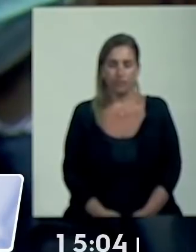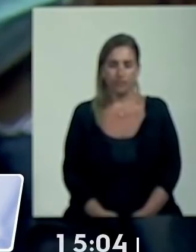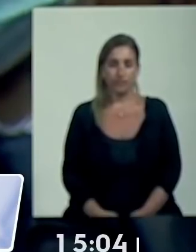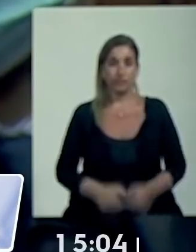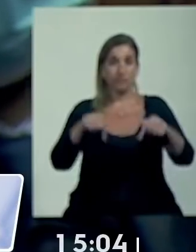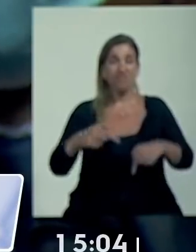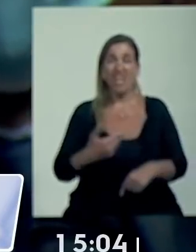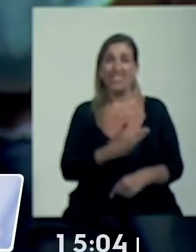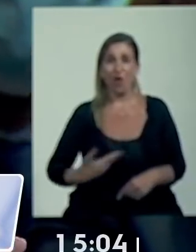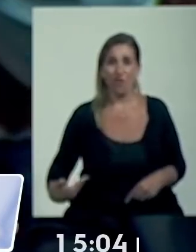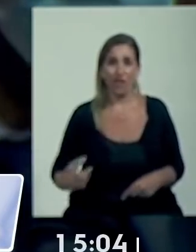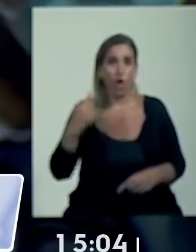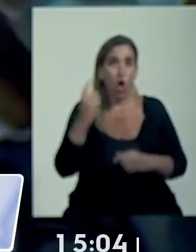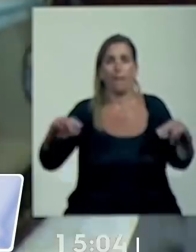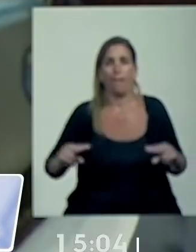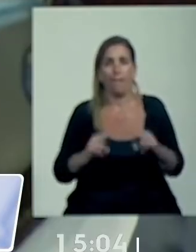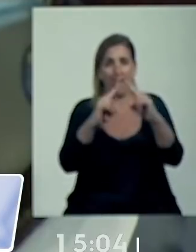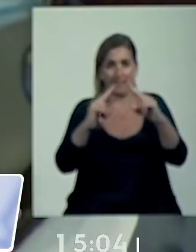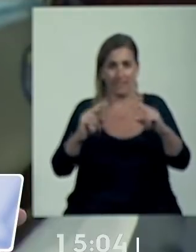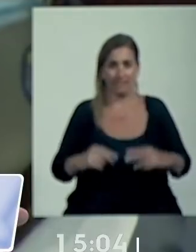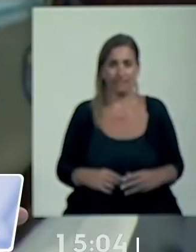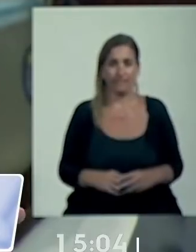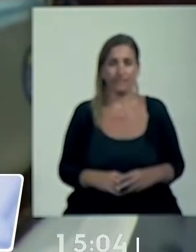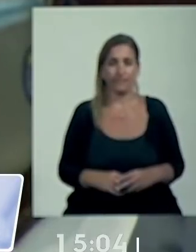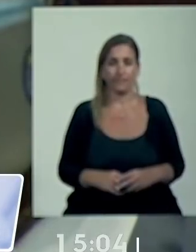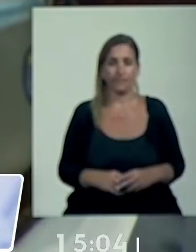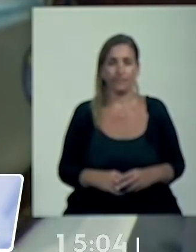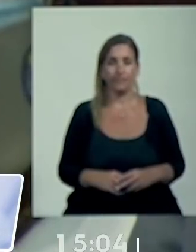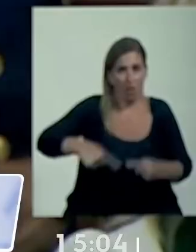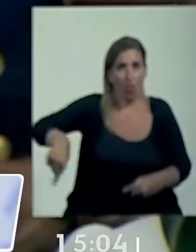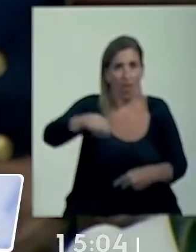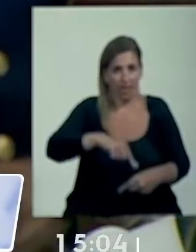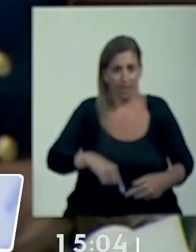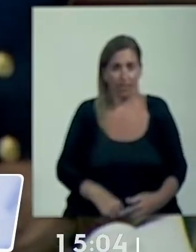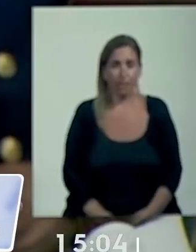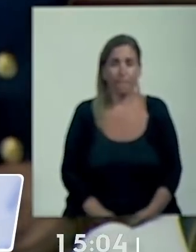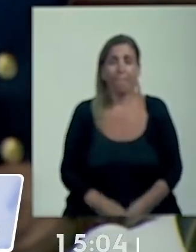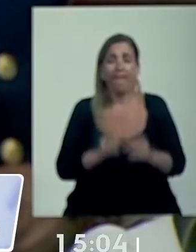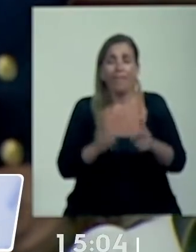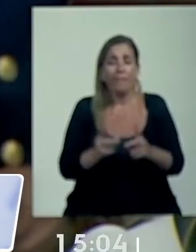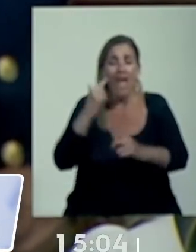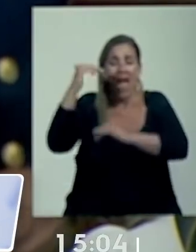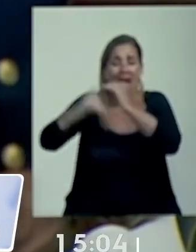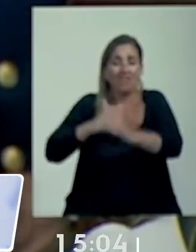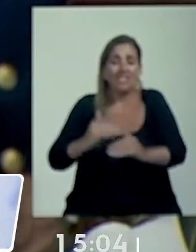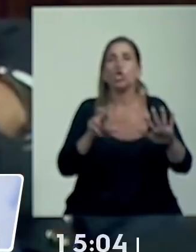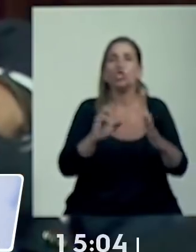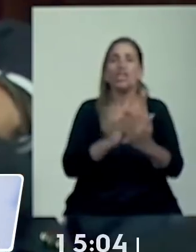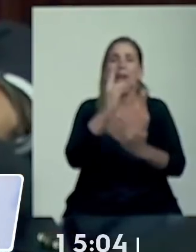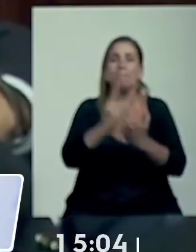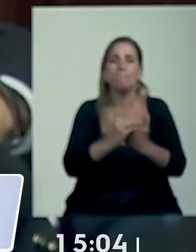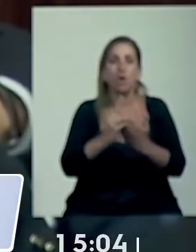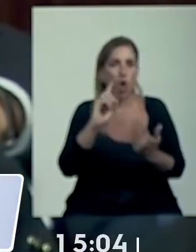está en la comisión de salud desde que se presentó han pasado dos años se han cumplido de unas instancias previas que algunos reclamaban como por